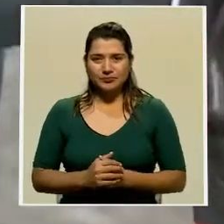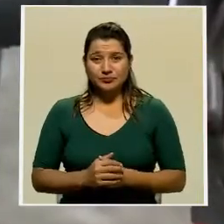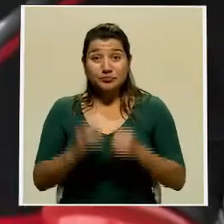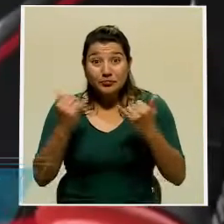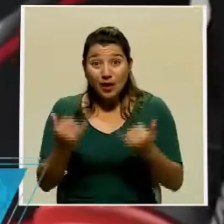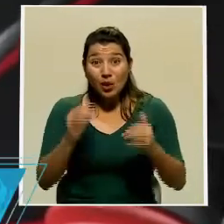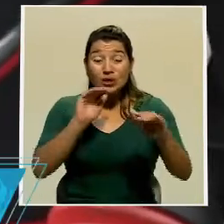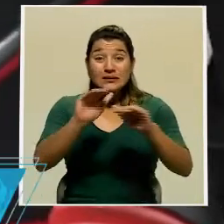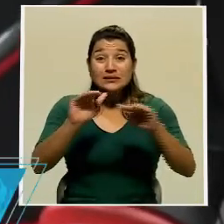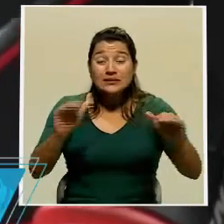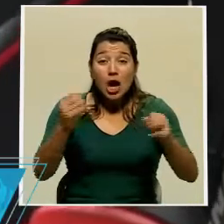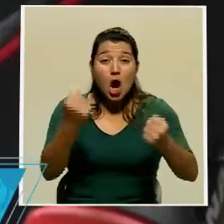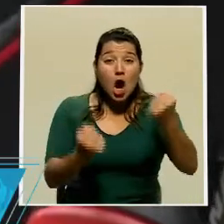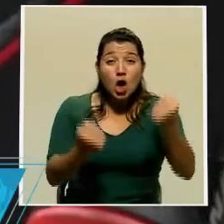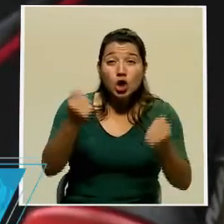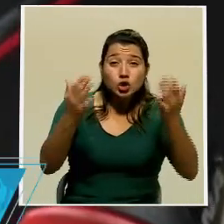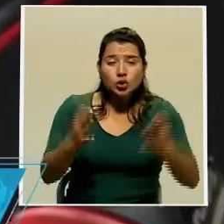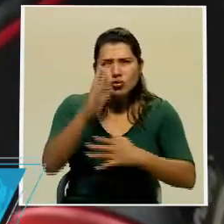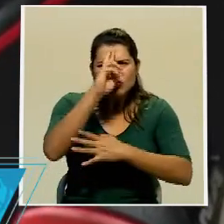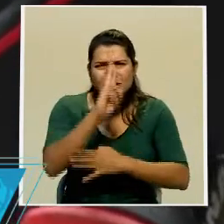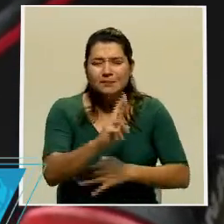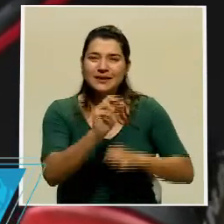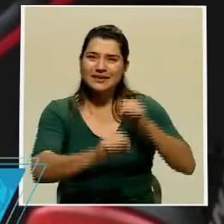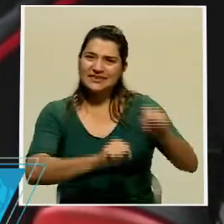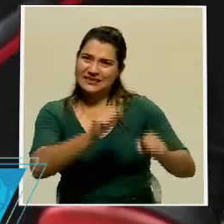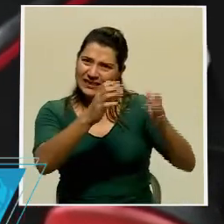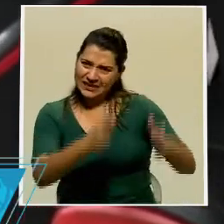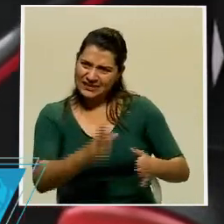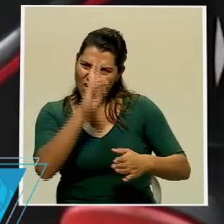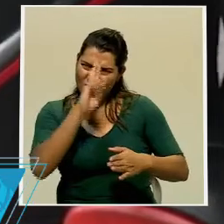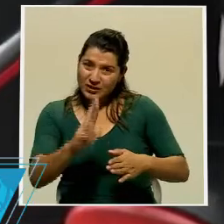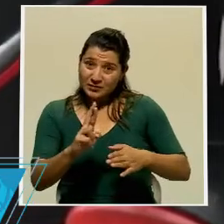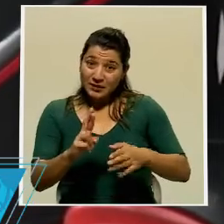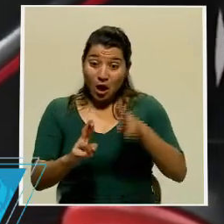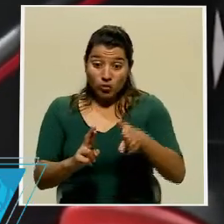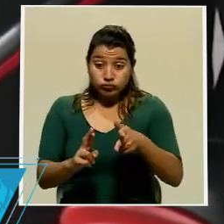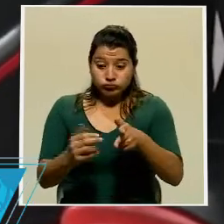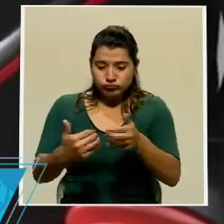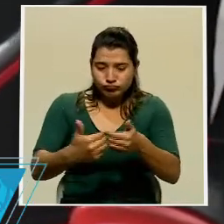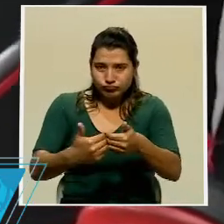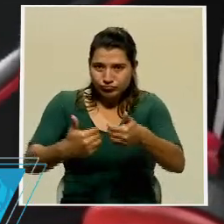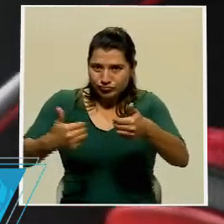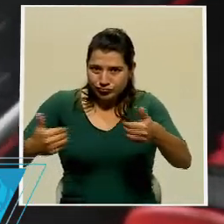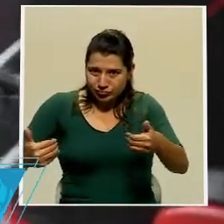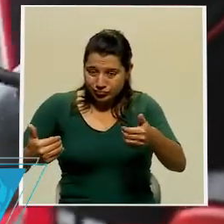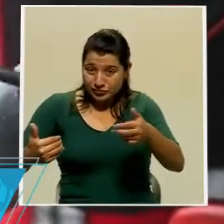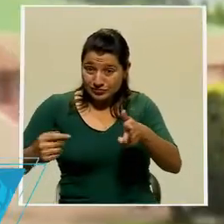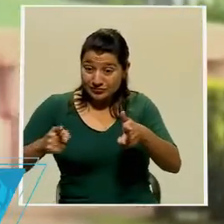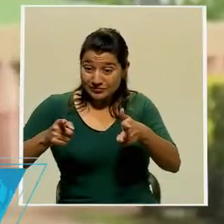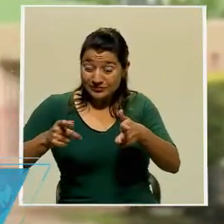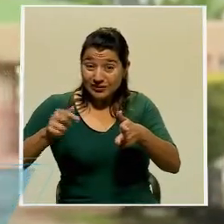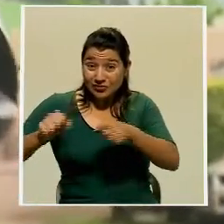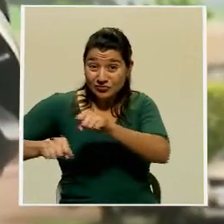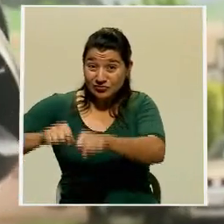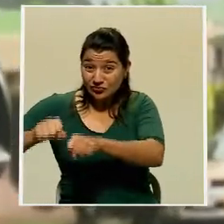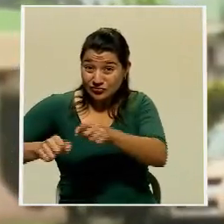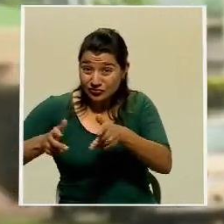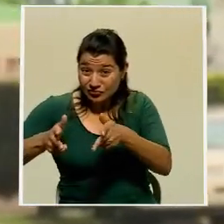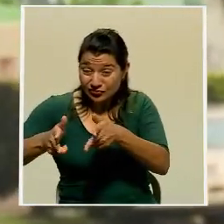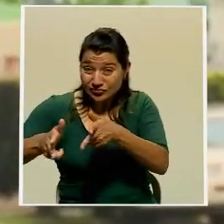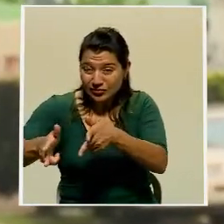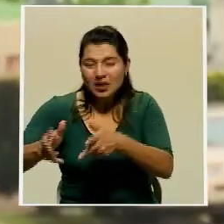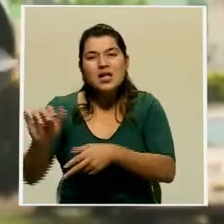el llamado a los conductores a respetar al ciclista, mantener la distancia prudente cuando se va detrás del ciclista, como